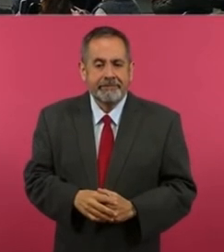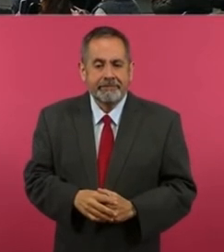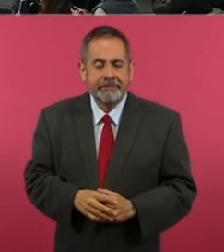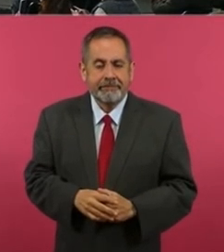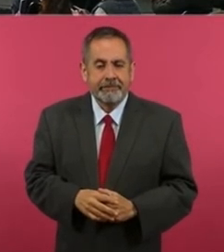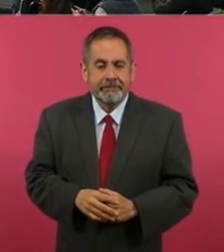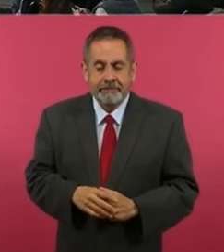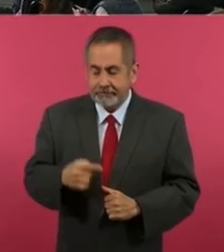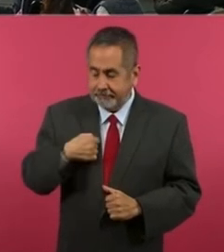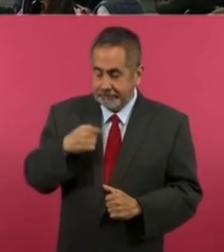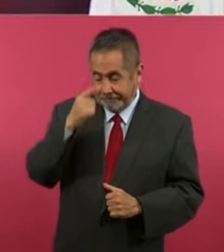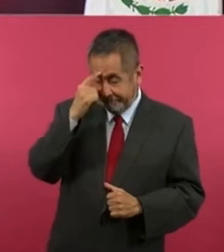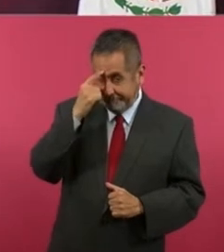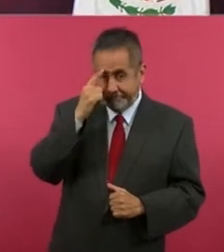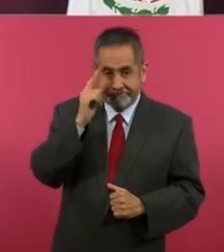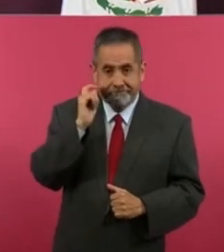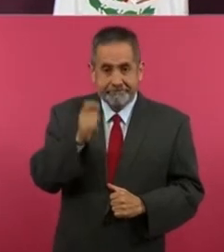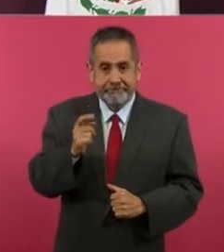uno tiene